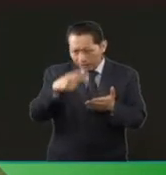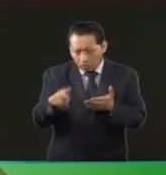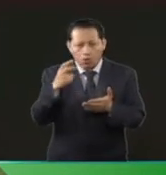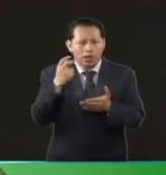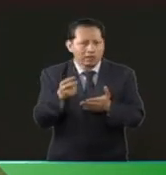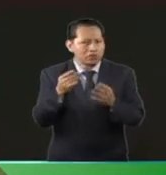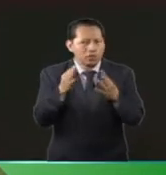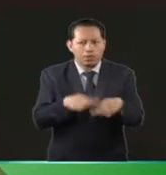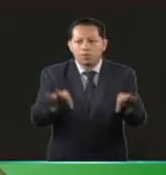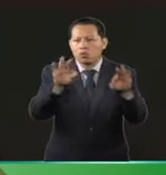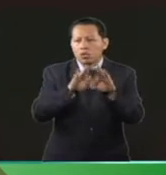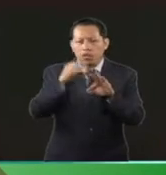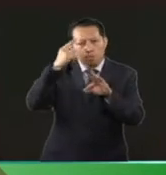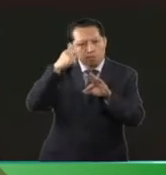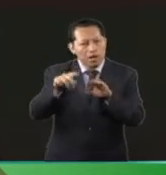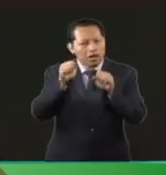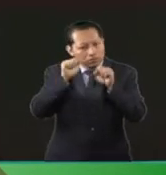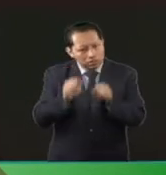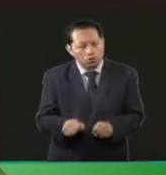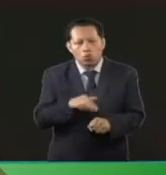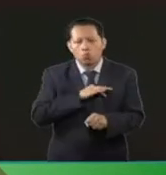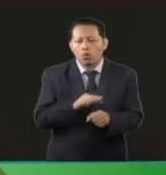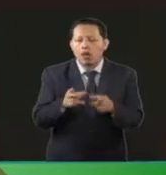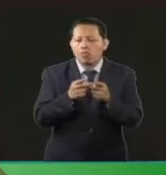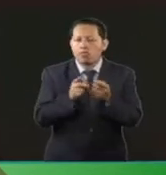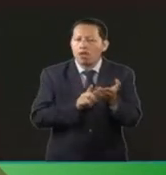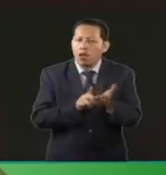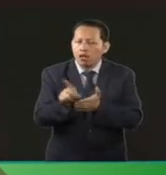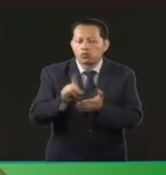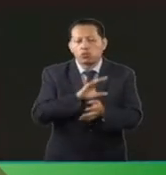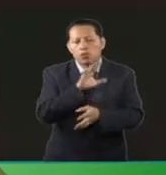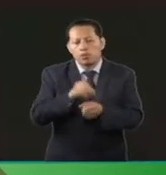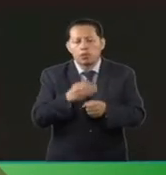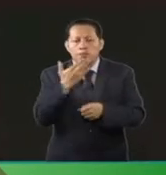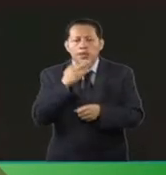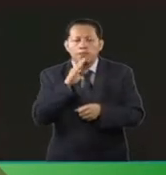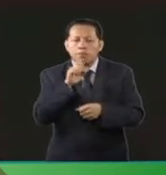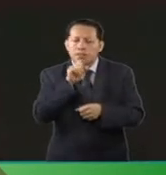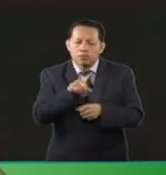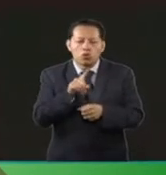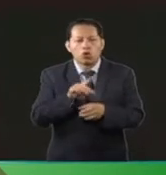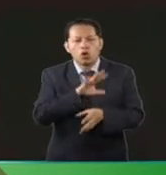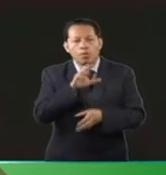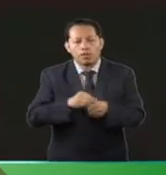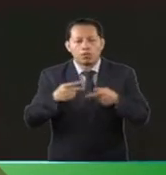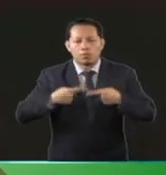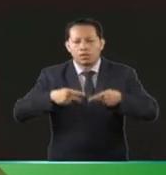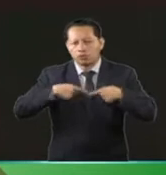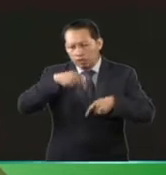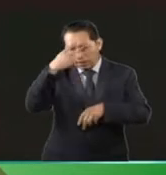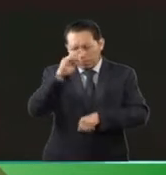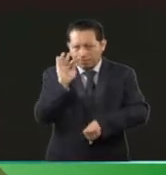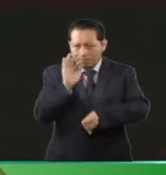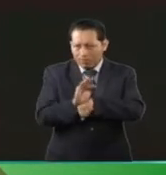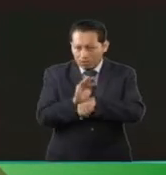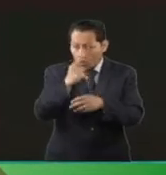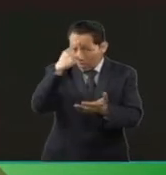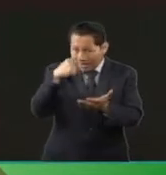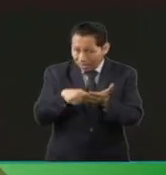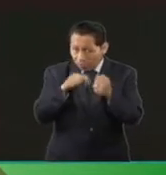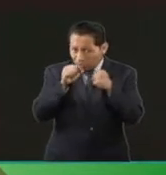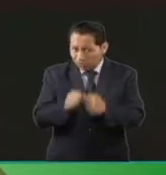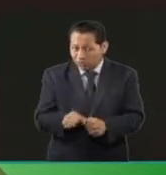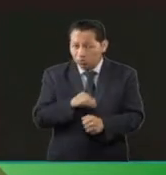es esencial para asegurar los derechos y el bienestar de todas y todos los mexicanos creemos firmemente en la